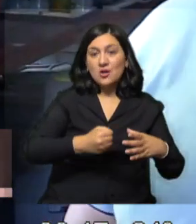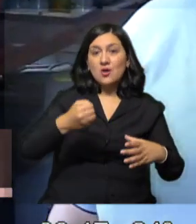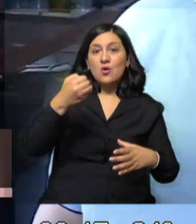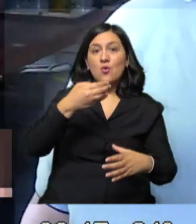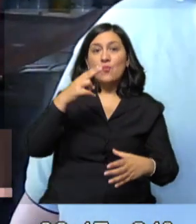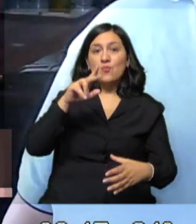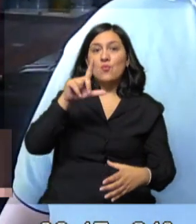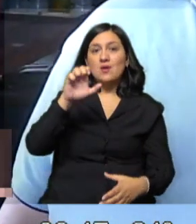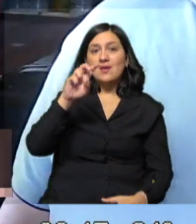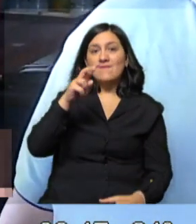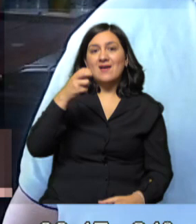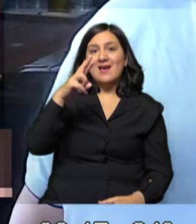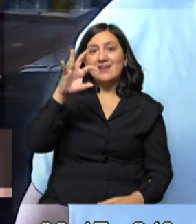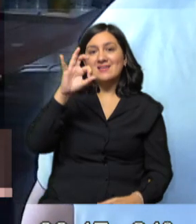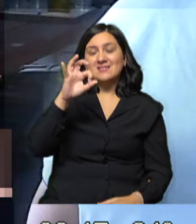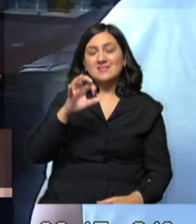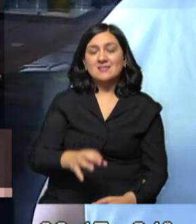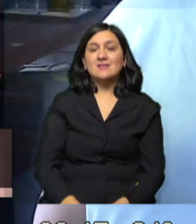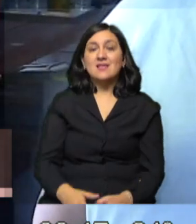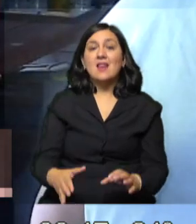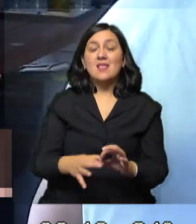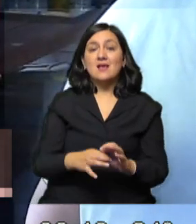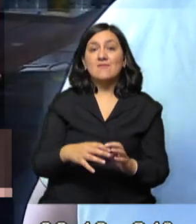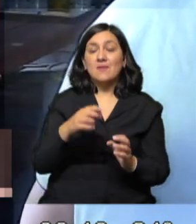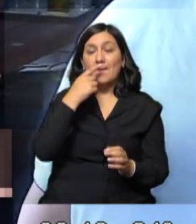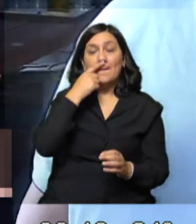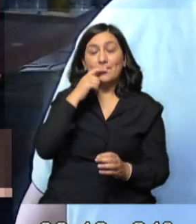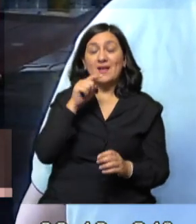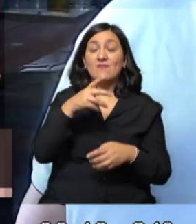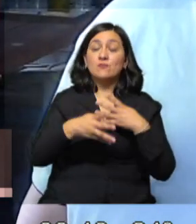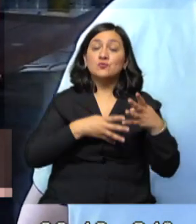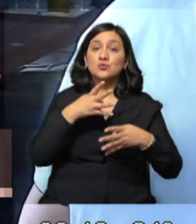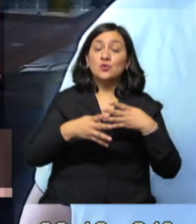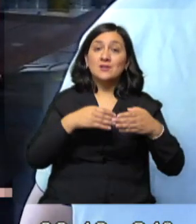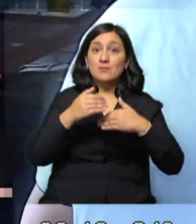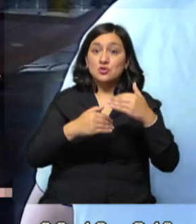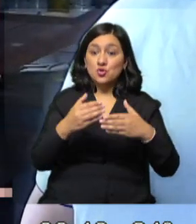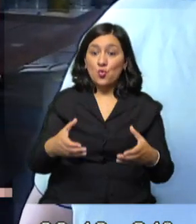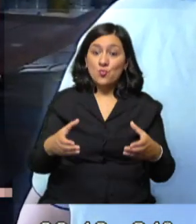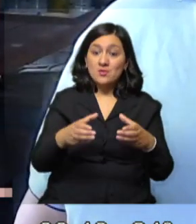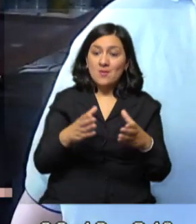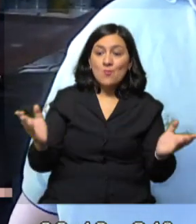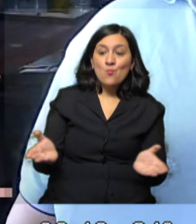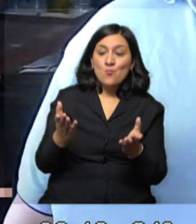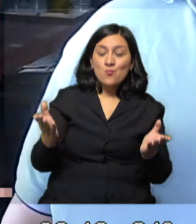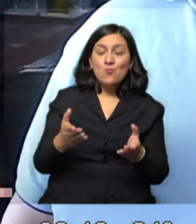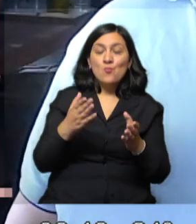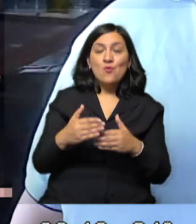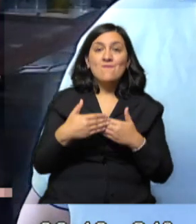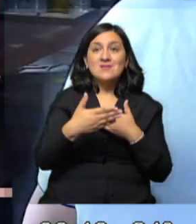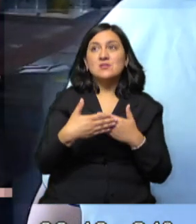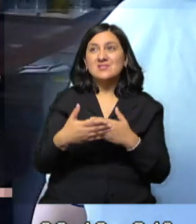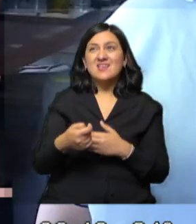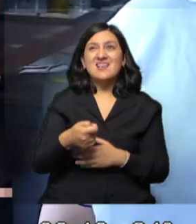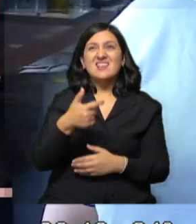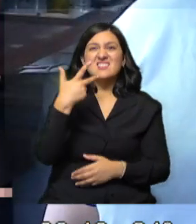Cinediario, Artiguista y Liga Federal, donde bueno, funciona este proceso comunitario empujado por los vecinos hace ya